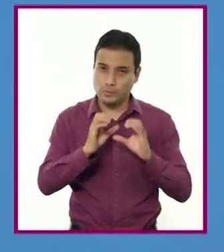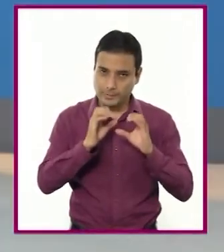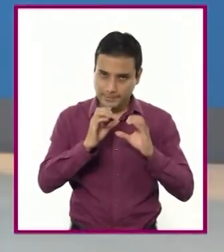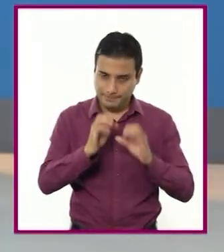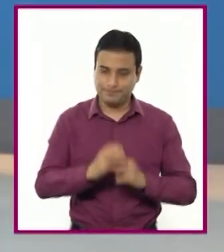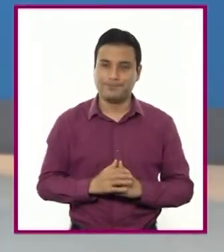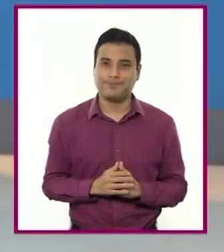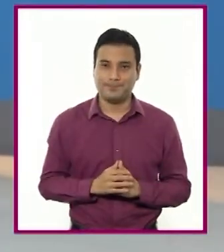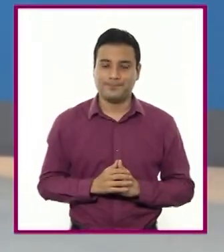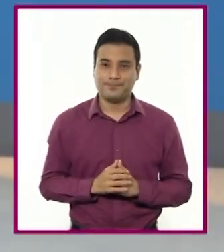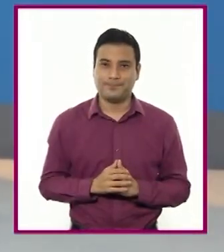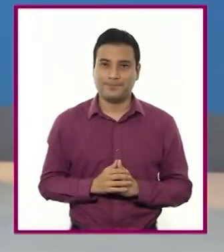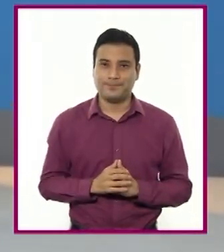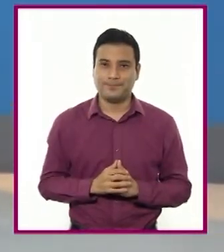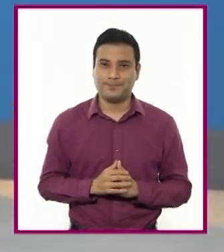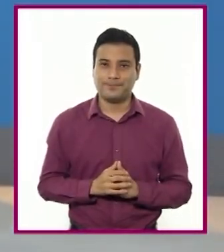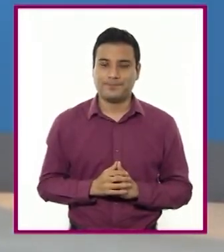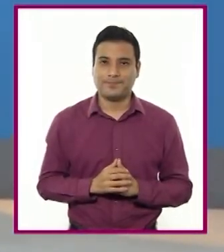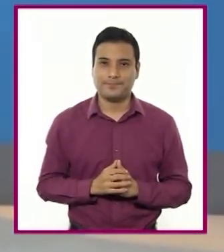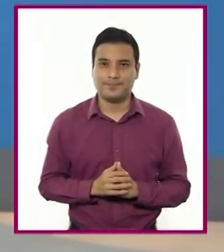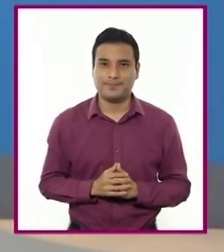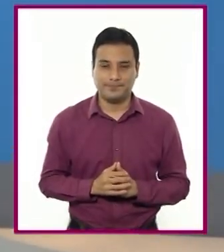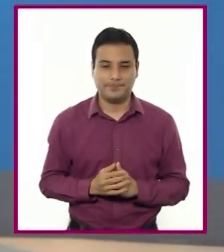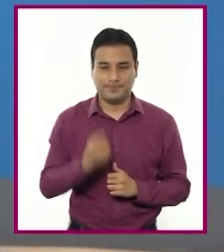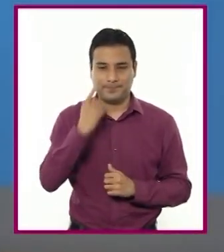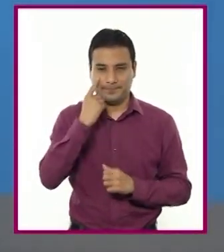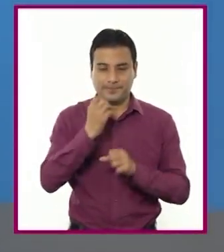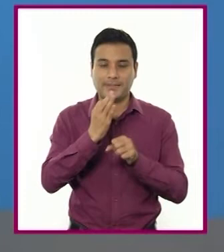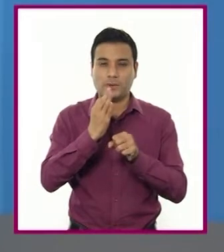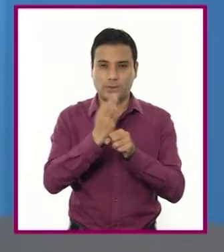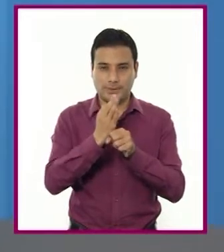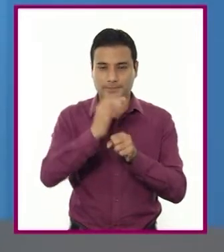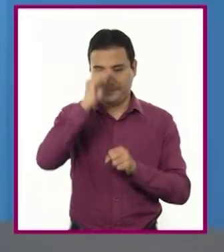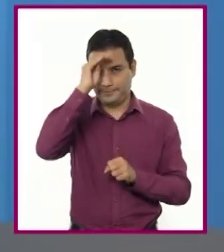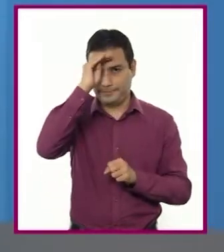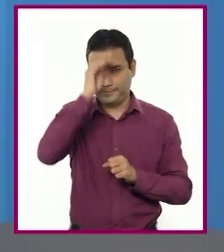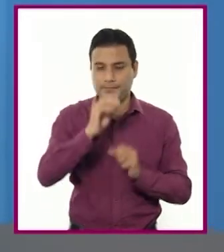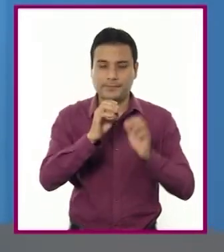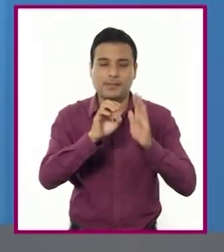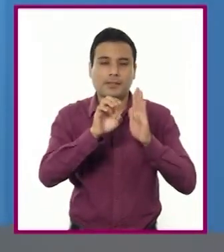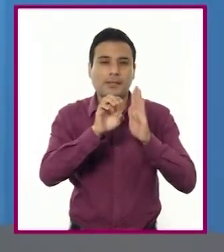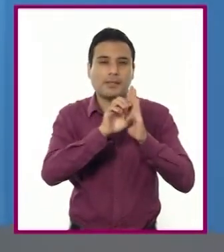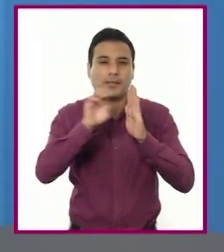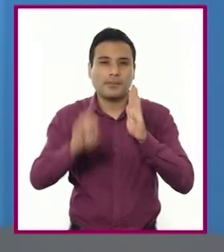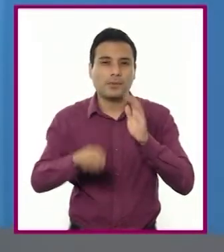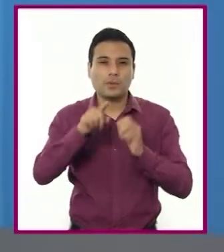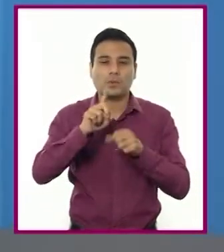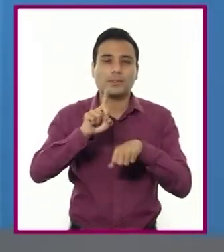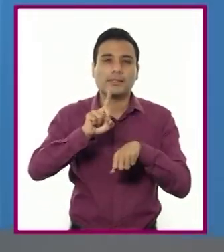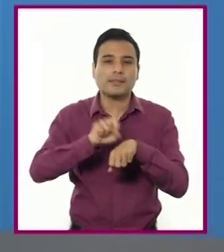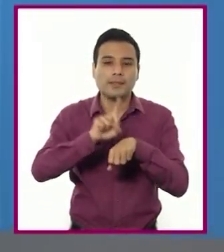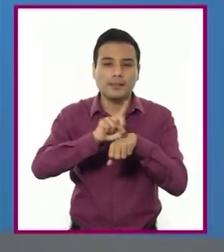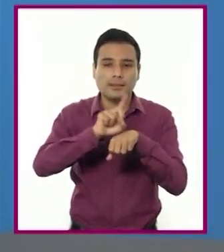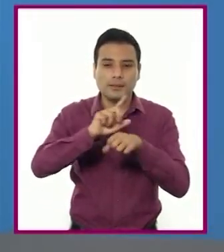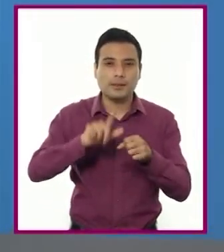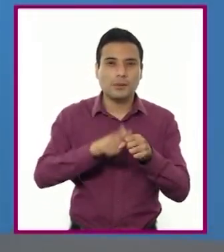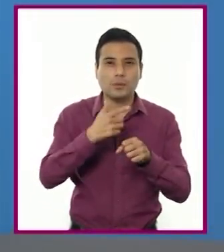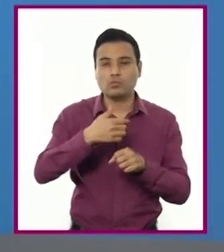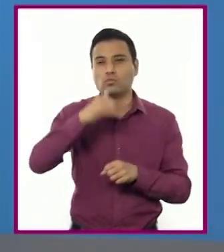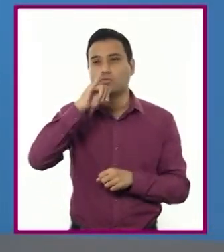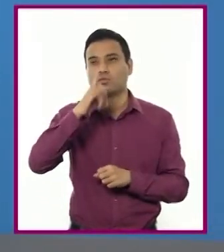bienestar. Hagamos un ejercicio de reflexión. Imaginen que diariamente consumen refrescos y bebidas